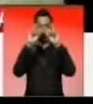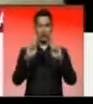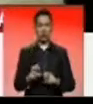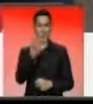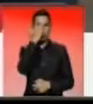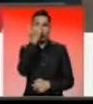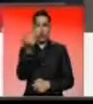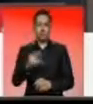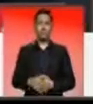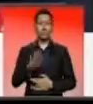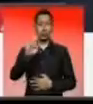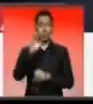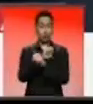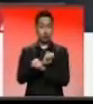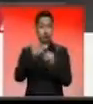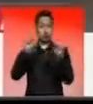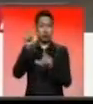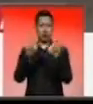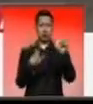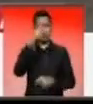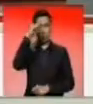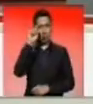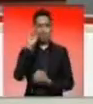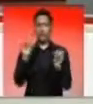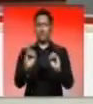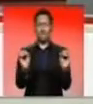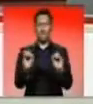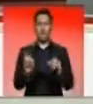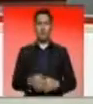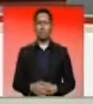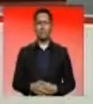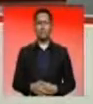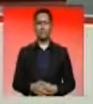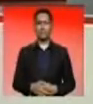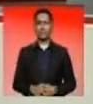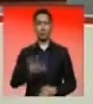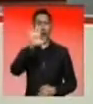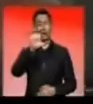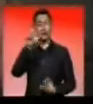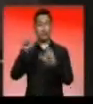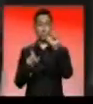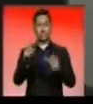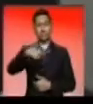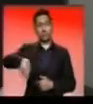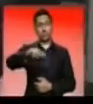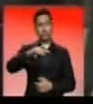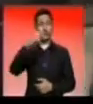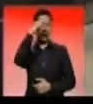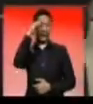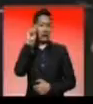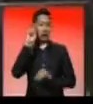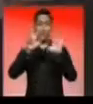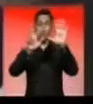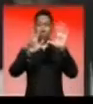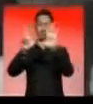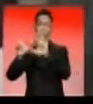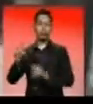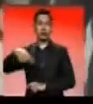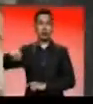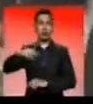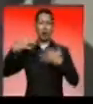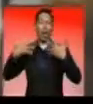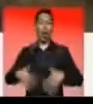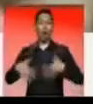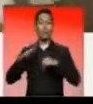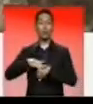incidente, afortunadamente, no dejó heridos. Y al menos 15 personas resultaron heridas, 8 de ellas de gravedad, por un